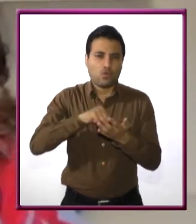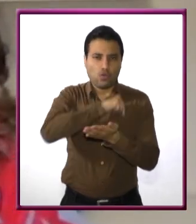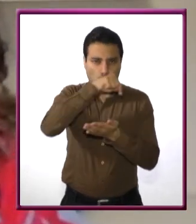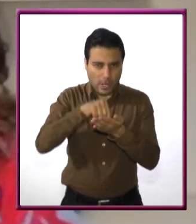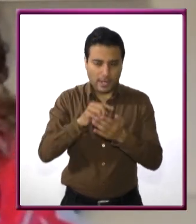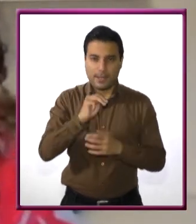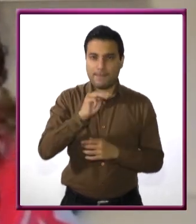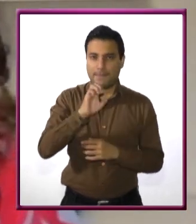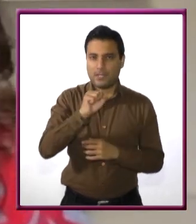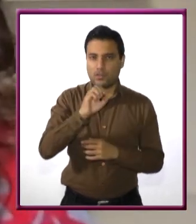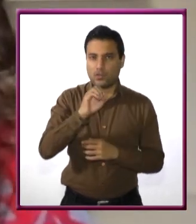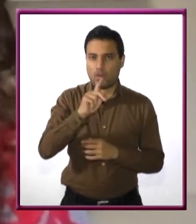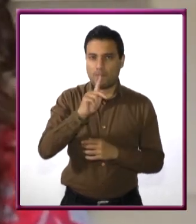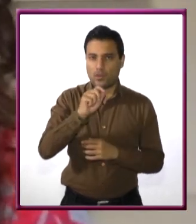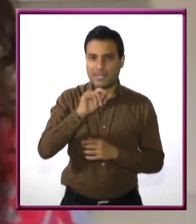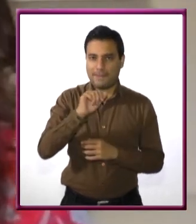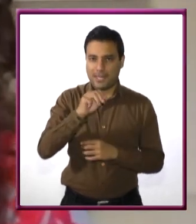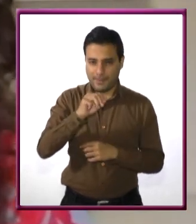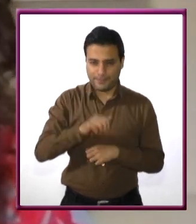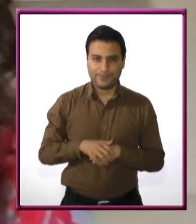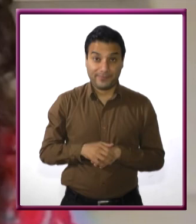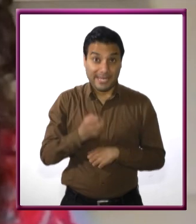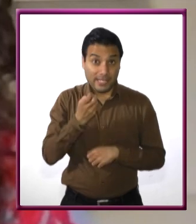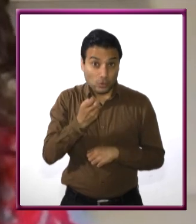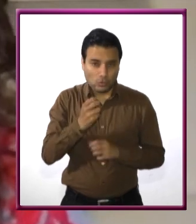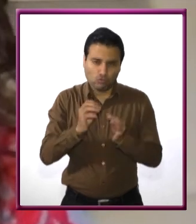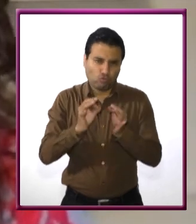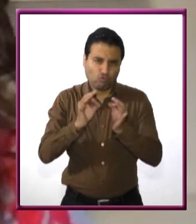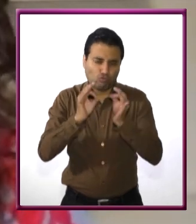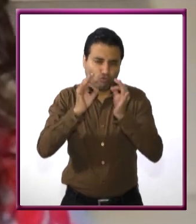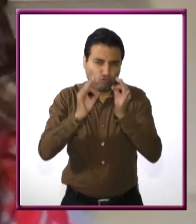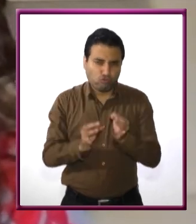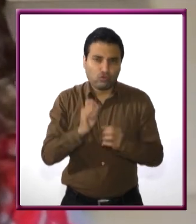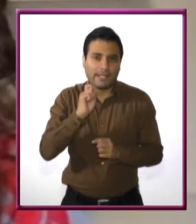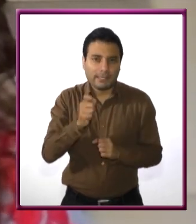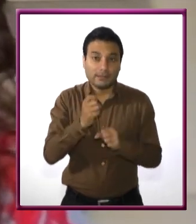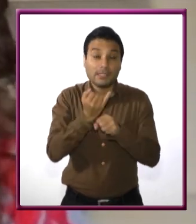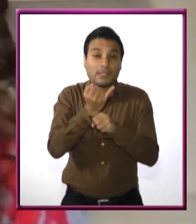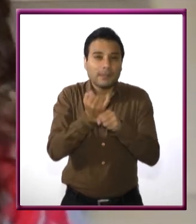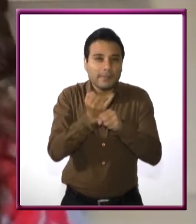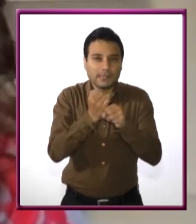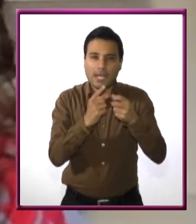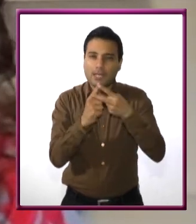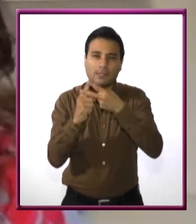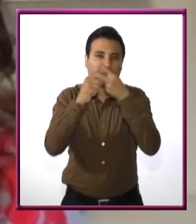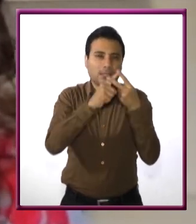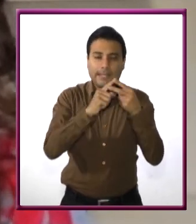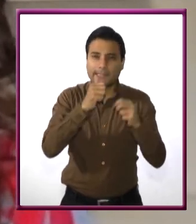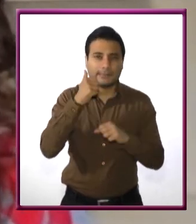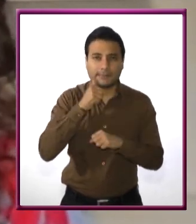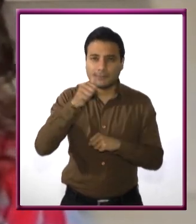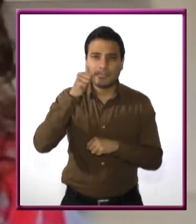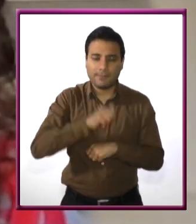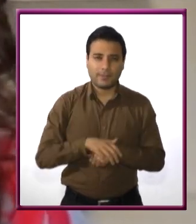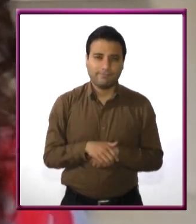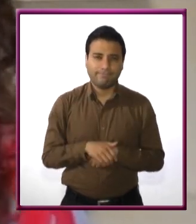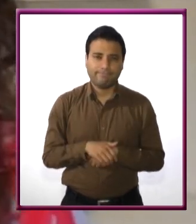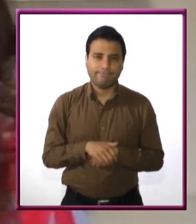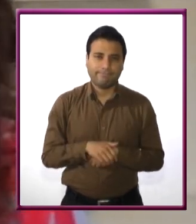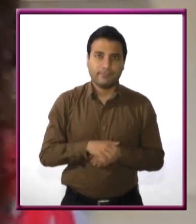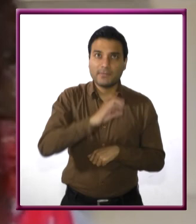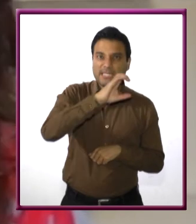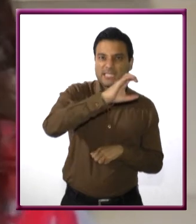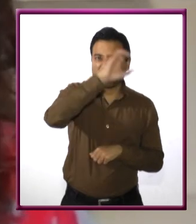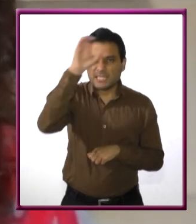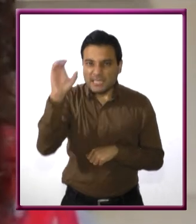civilizaciones como Mesopotamia. Y todas ellas están relacionadas con la astronomía principalmente, o sea, la observación de los